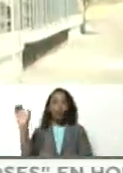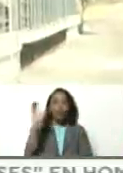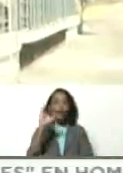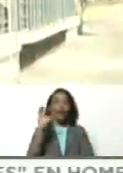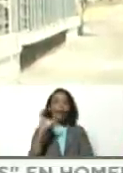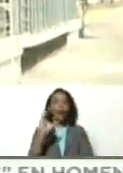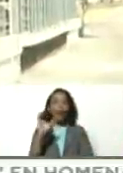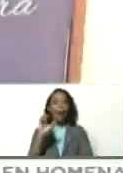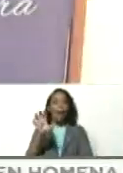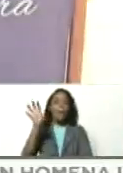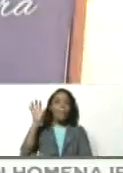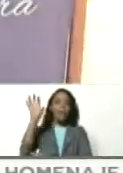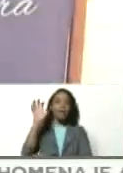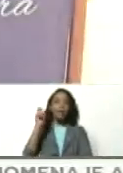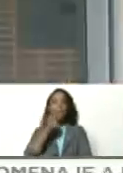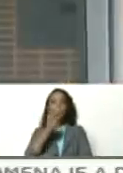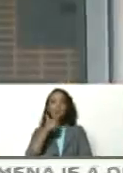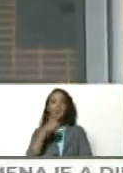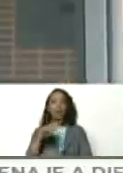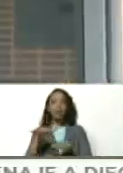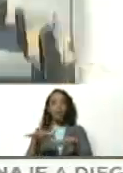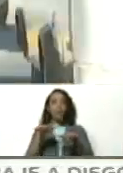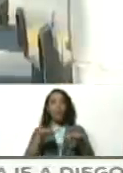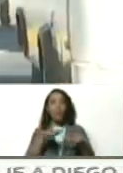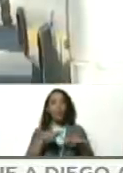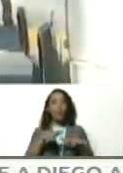Caracas Patriota, Bella y Segura,